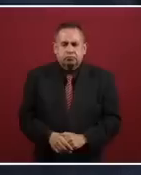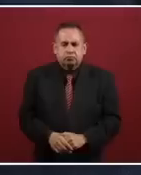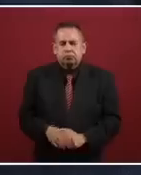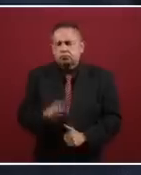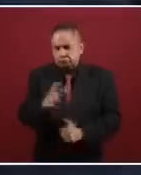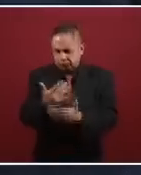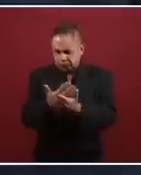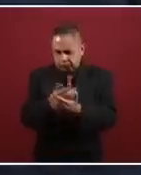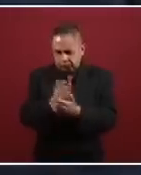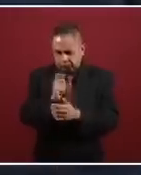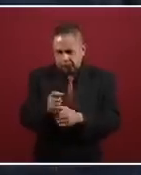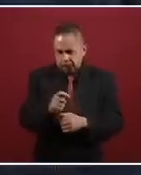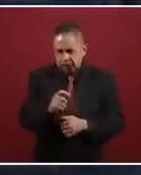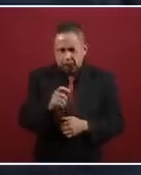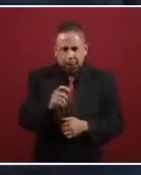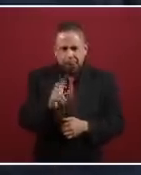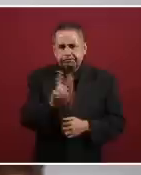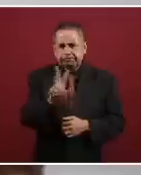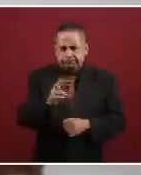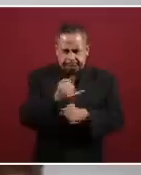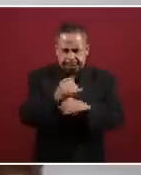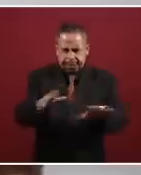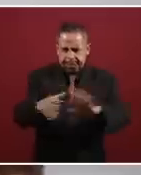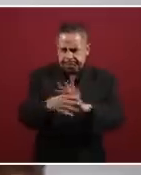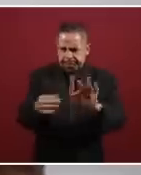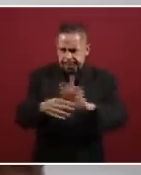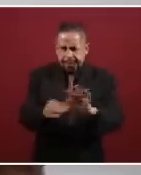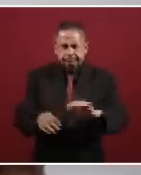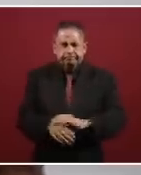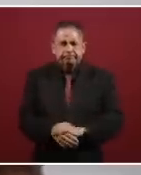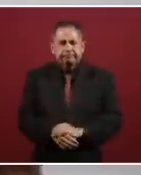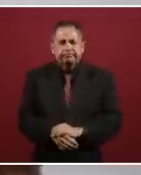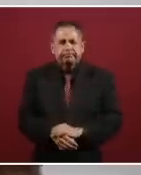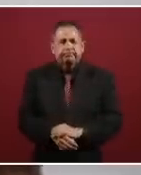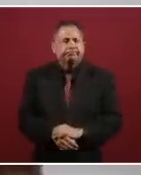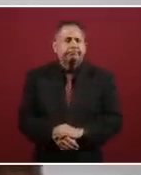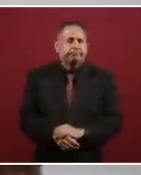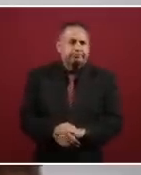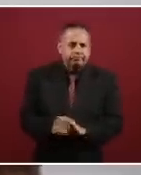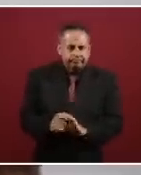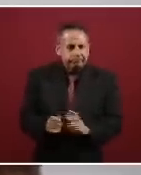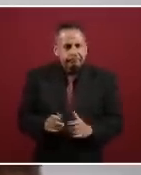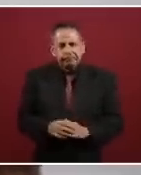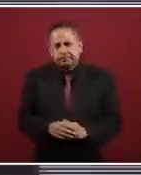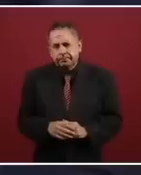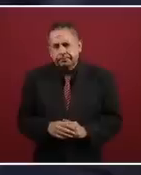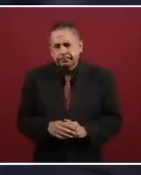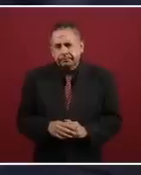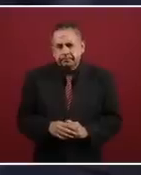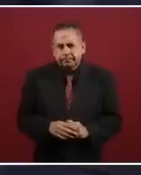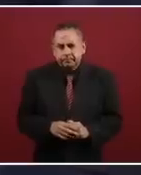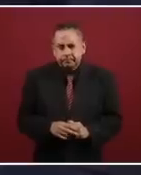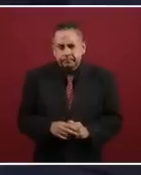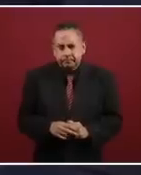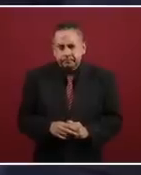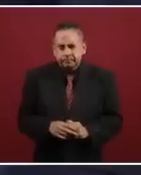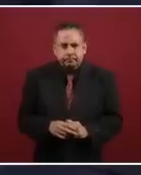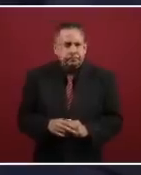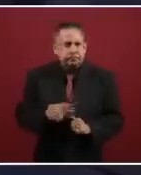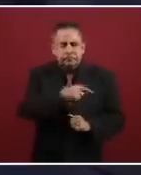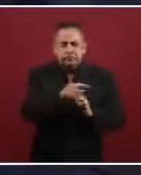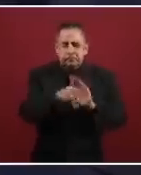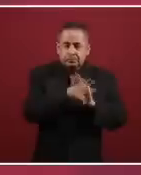Vamos a esperar a que haya el informe. Están en los